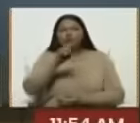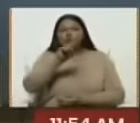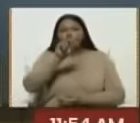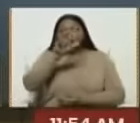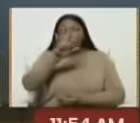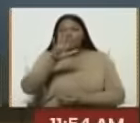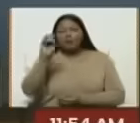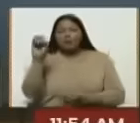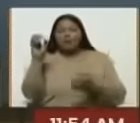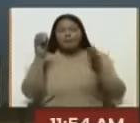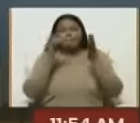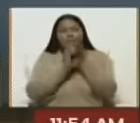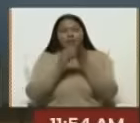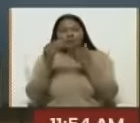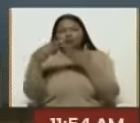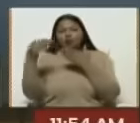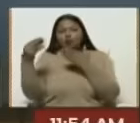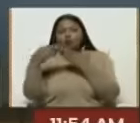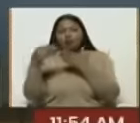$150,000.